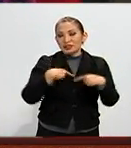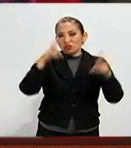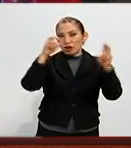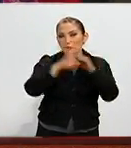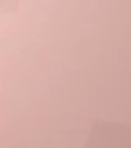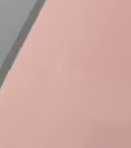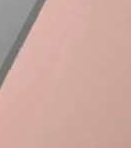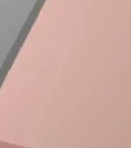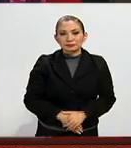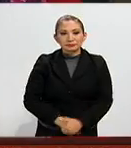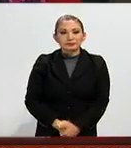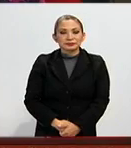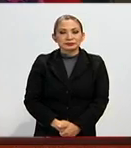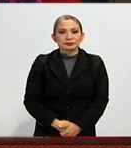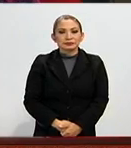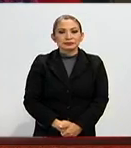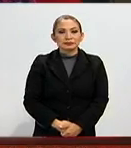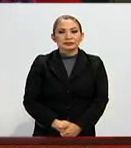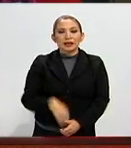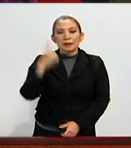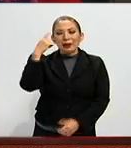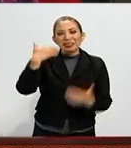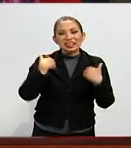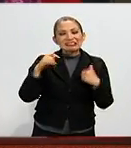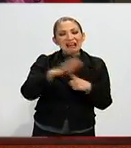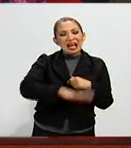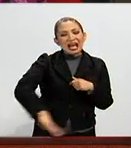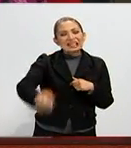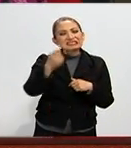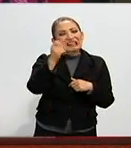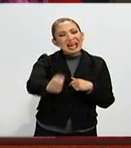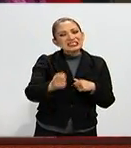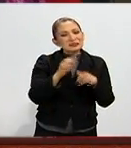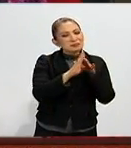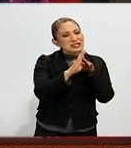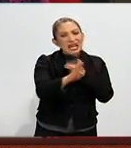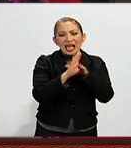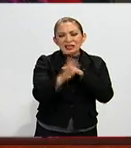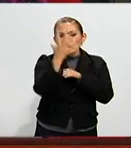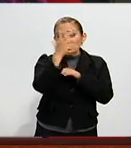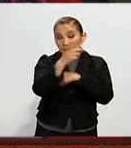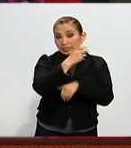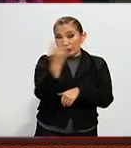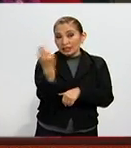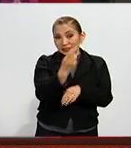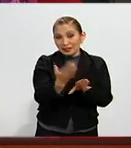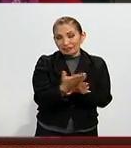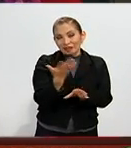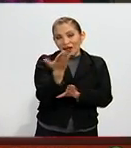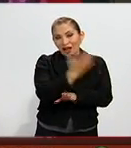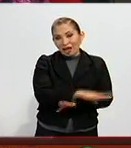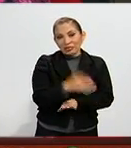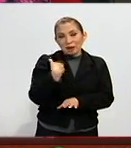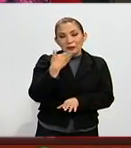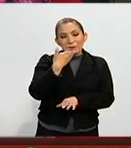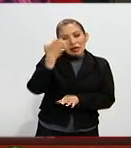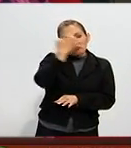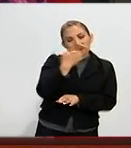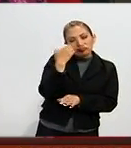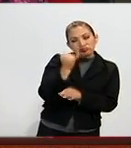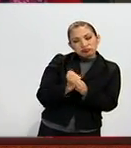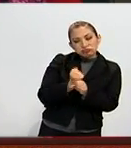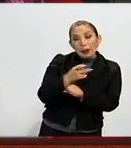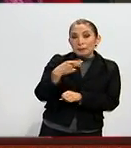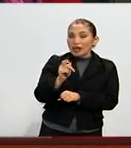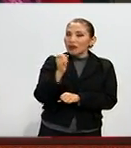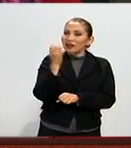migrantes. Para atender los fenómenos migratorios de manera seria, se requiere desde luego de buenos diagnósticos, pero